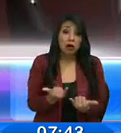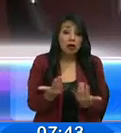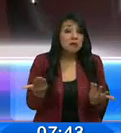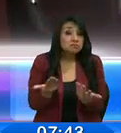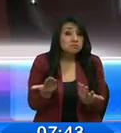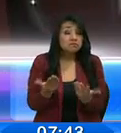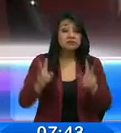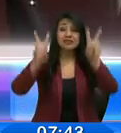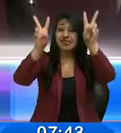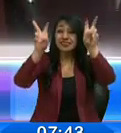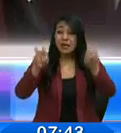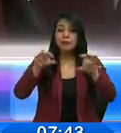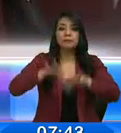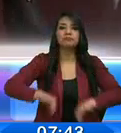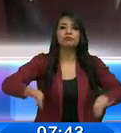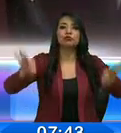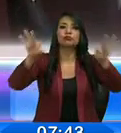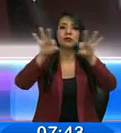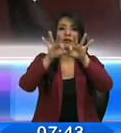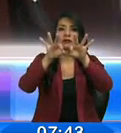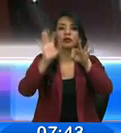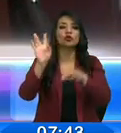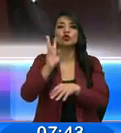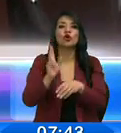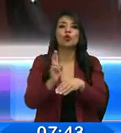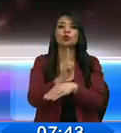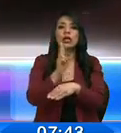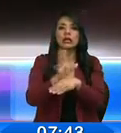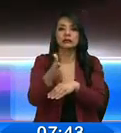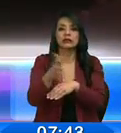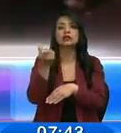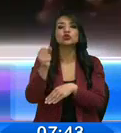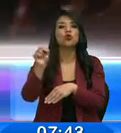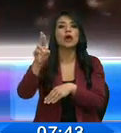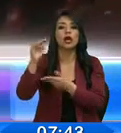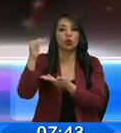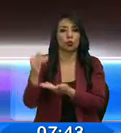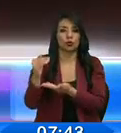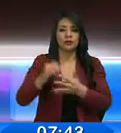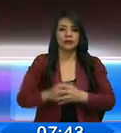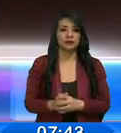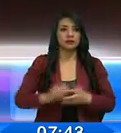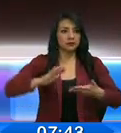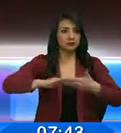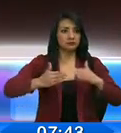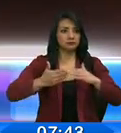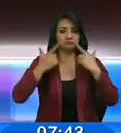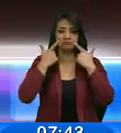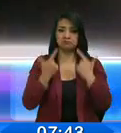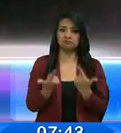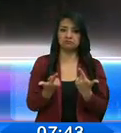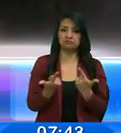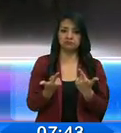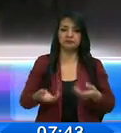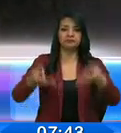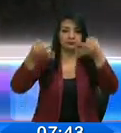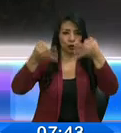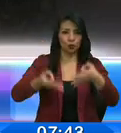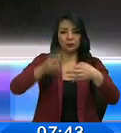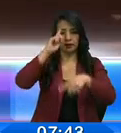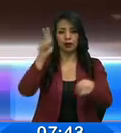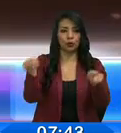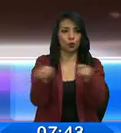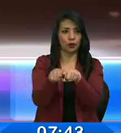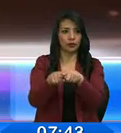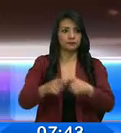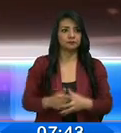como este tema central la no utilización del suero. Las comunidades continuarán pendientes de que se cumplan los acuerdos.